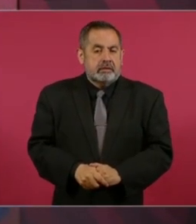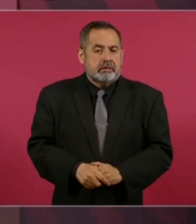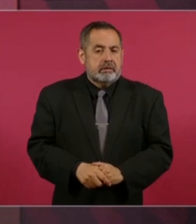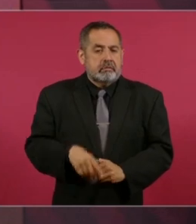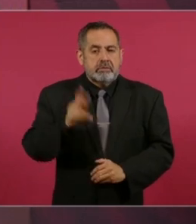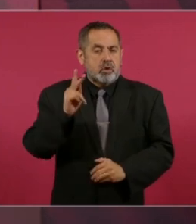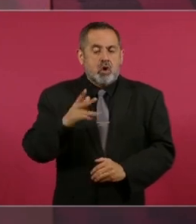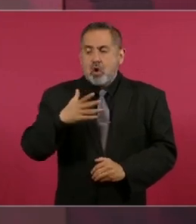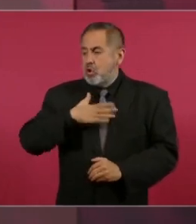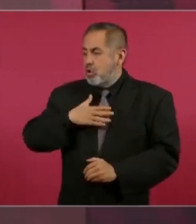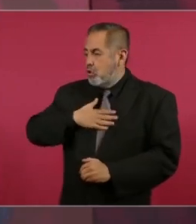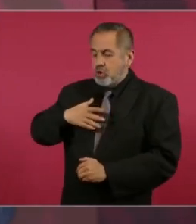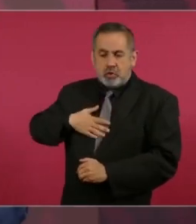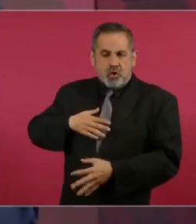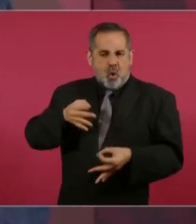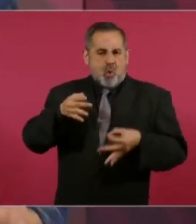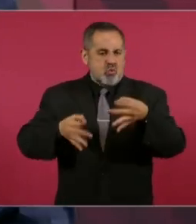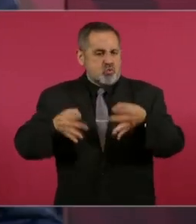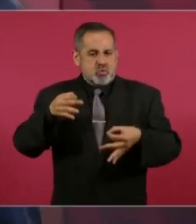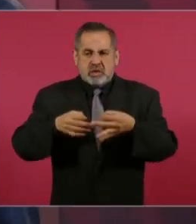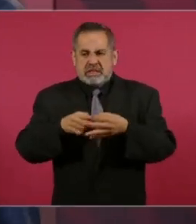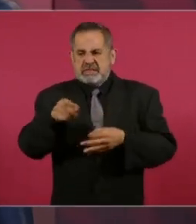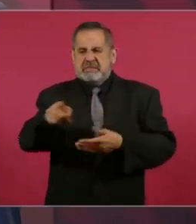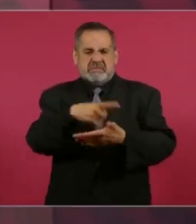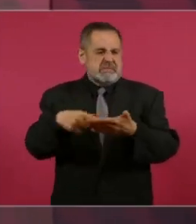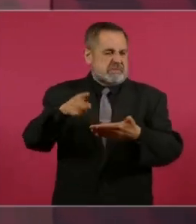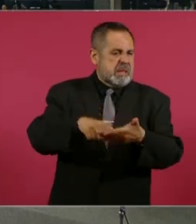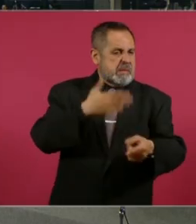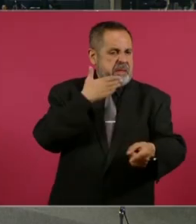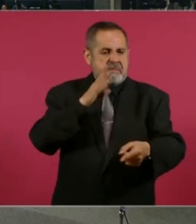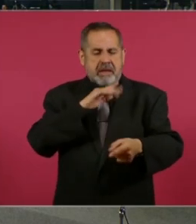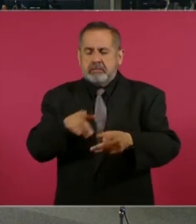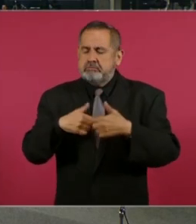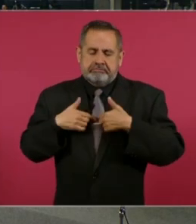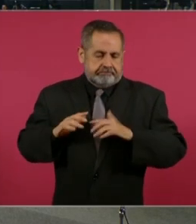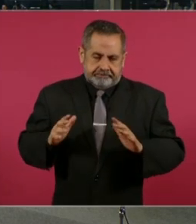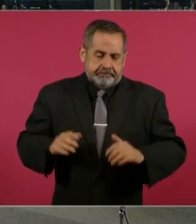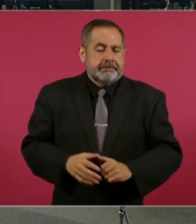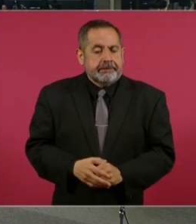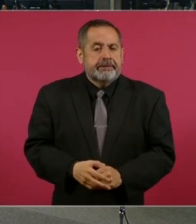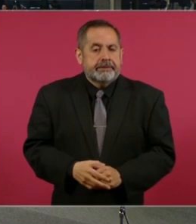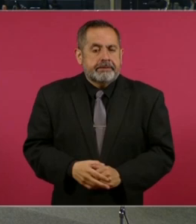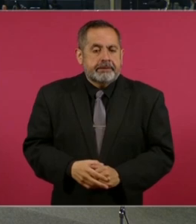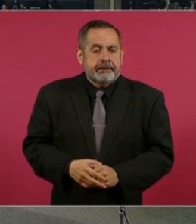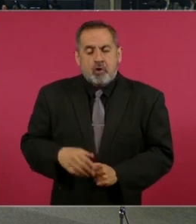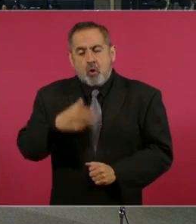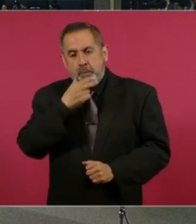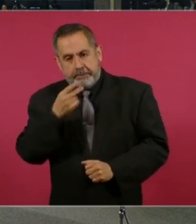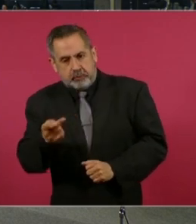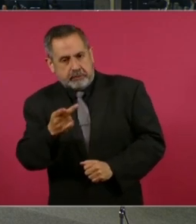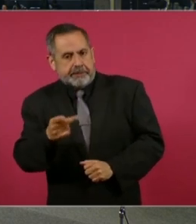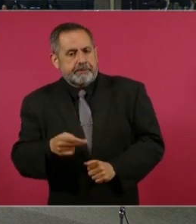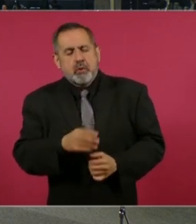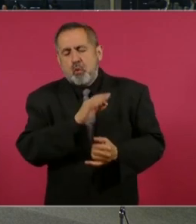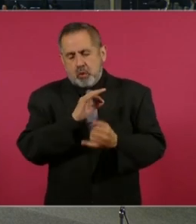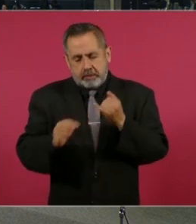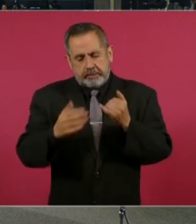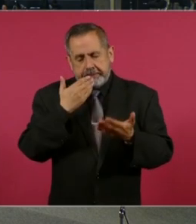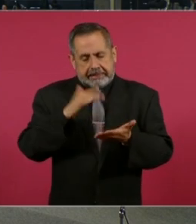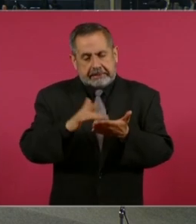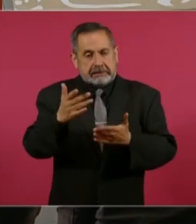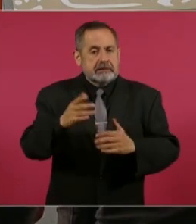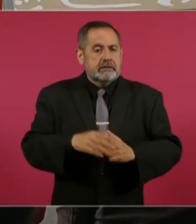pero no nos corresponde a nosotros juzgar. Sí, gracias, presidente. Finalmente, también se lo decía esto